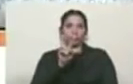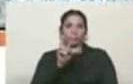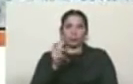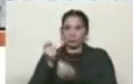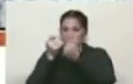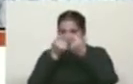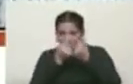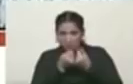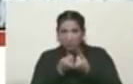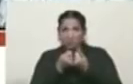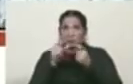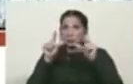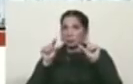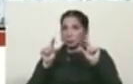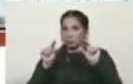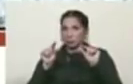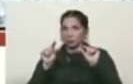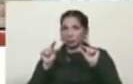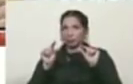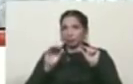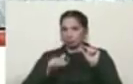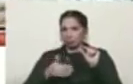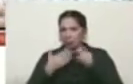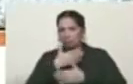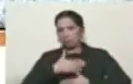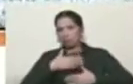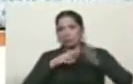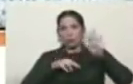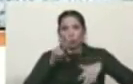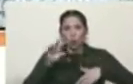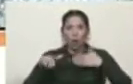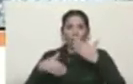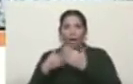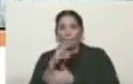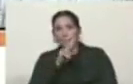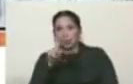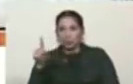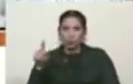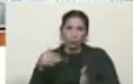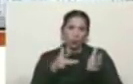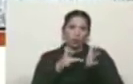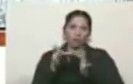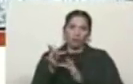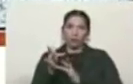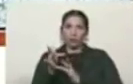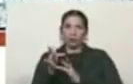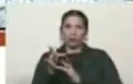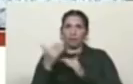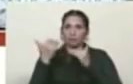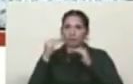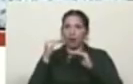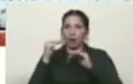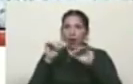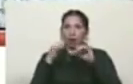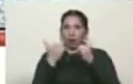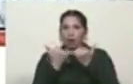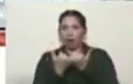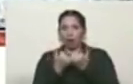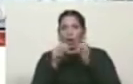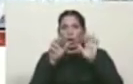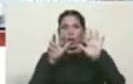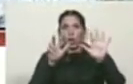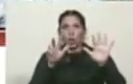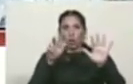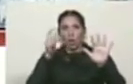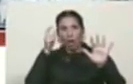muy accesible para disfrutar todos y todas desde el 12 al 21 de abril de la fase de sala de la 8ª edición de este Festival